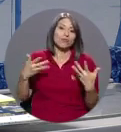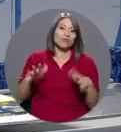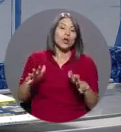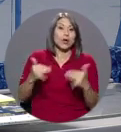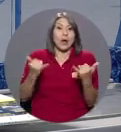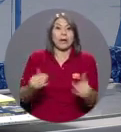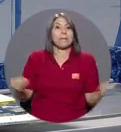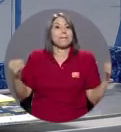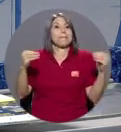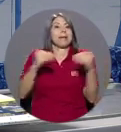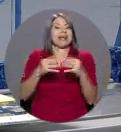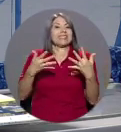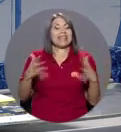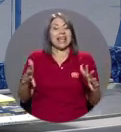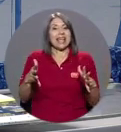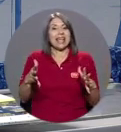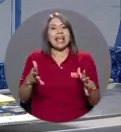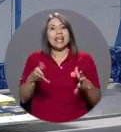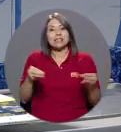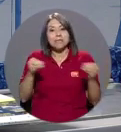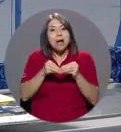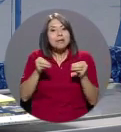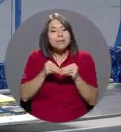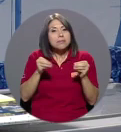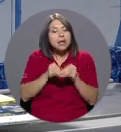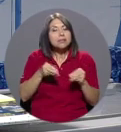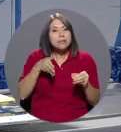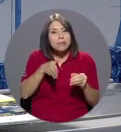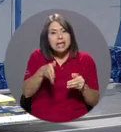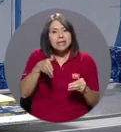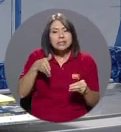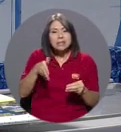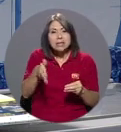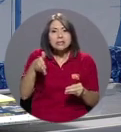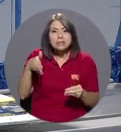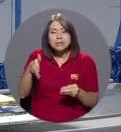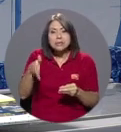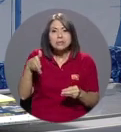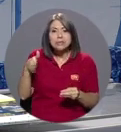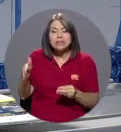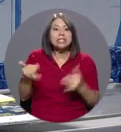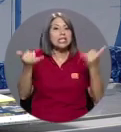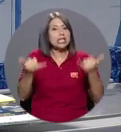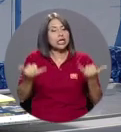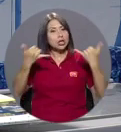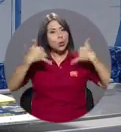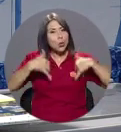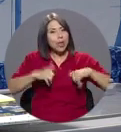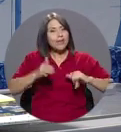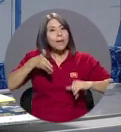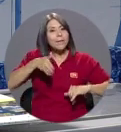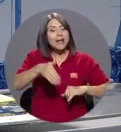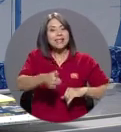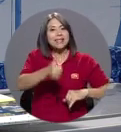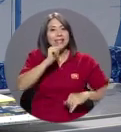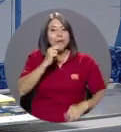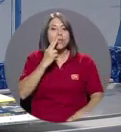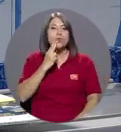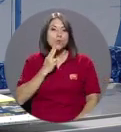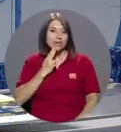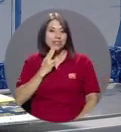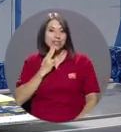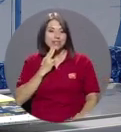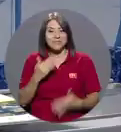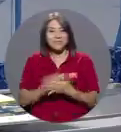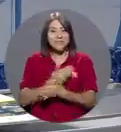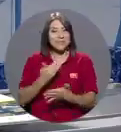Pero definitivamente lo que predomina en el país es el cultivo de peces, ¿verdad? Y lo que está predominando todavía es el cultivo de peces de agua